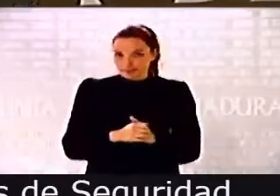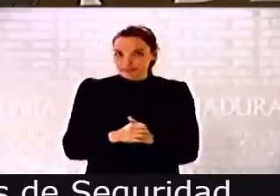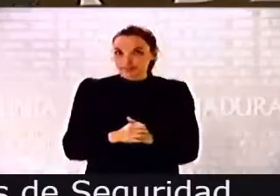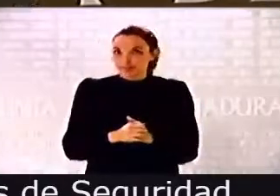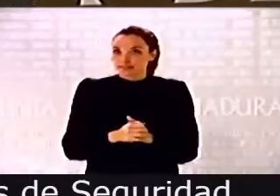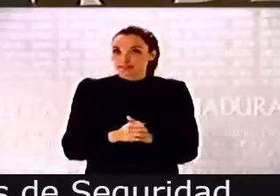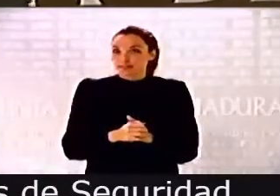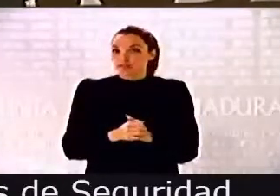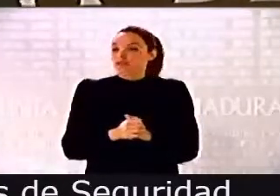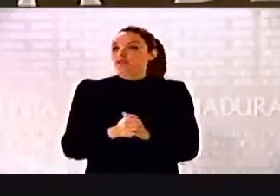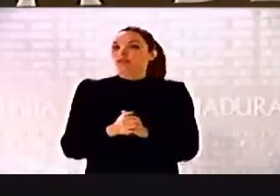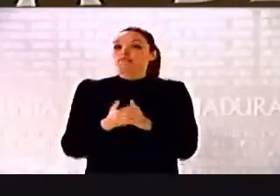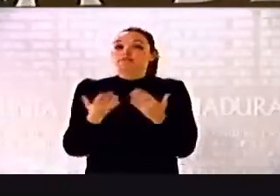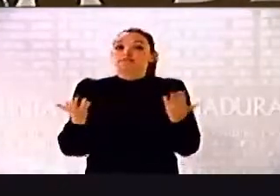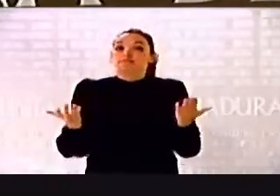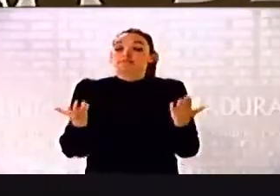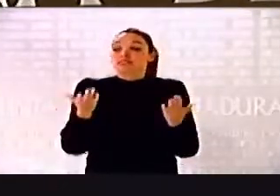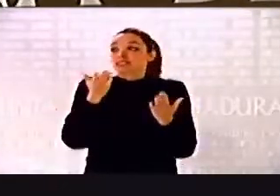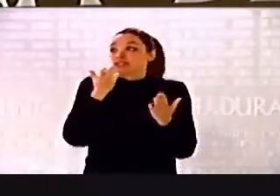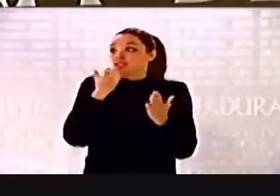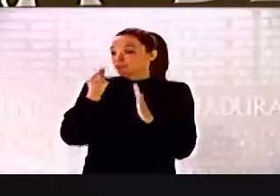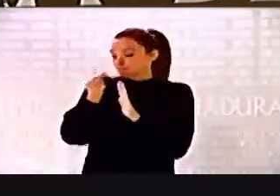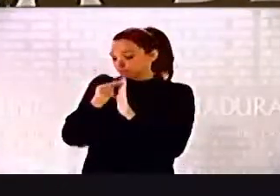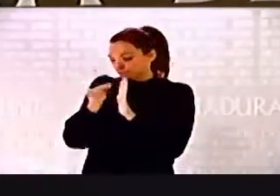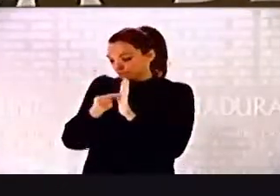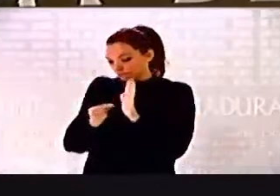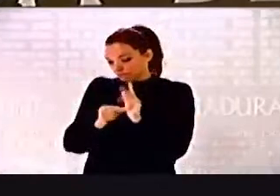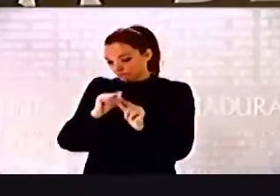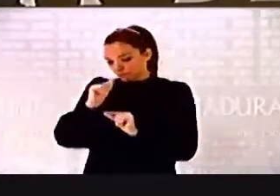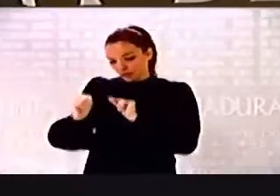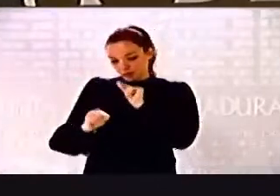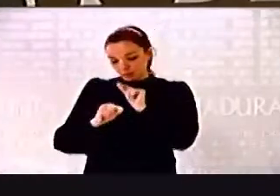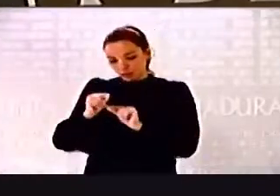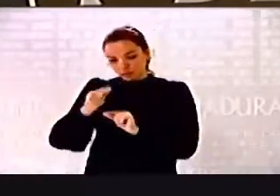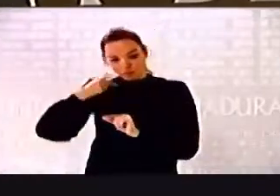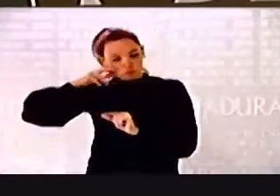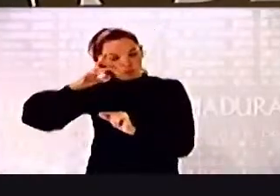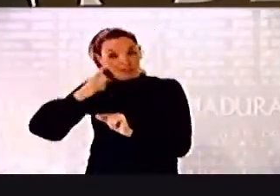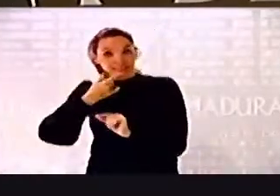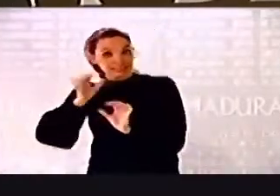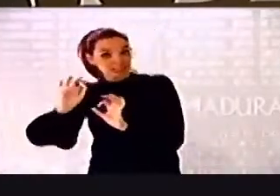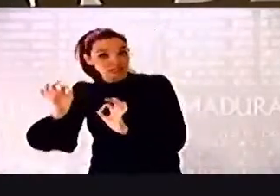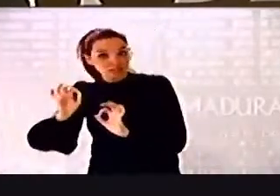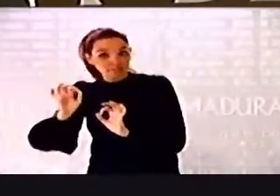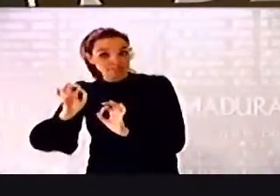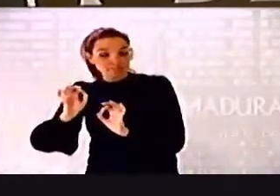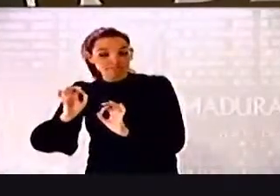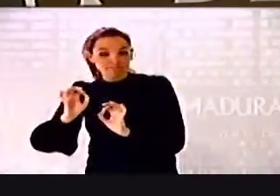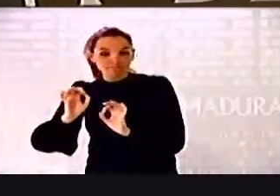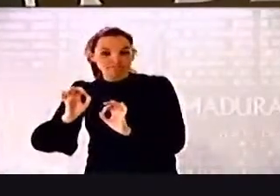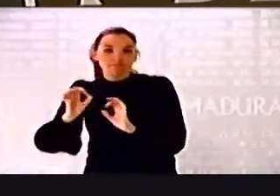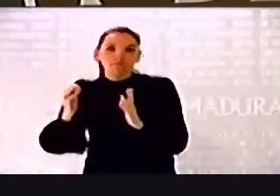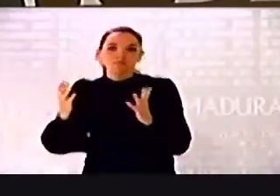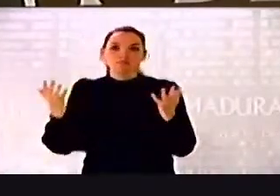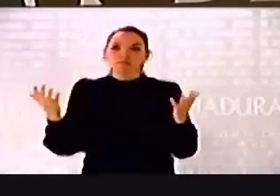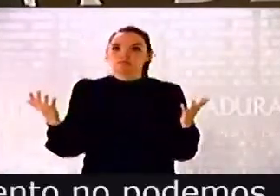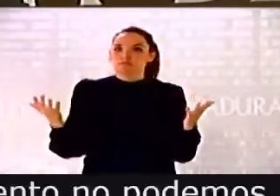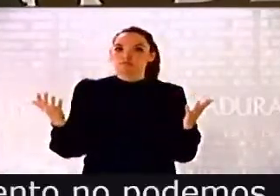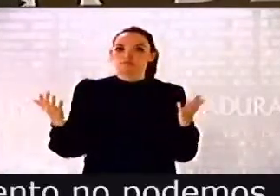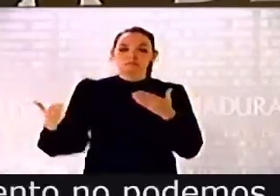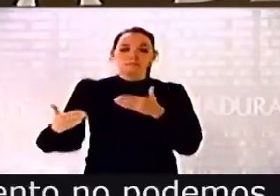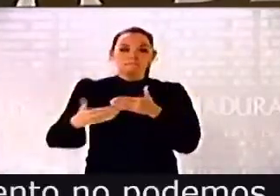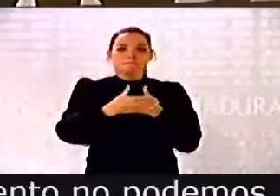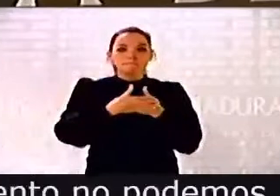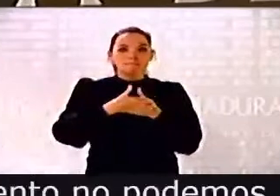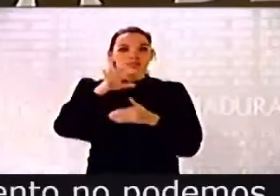Y sin tener criterios epidemiológicos en este momento, no podemos ir a un aislamiento perimetral de la